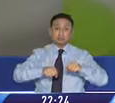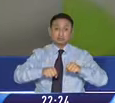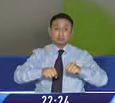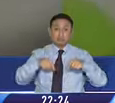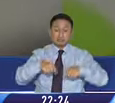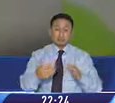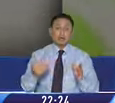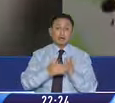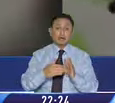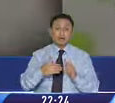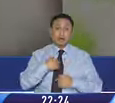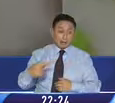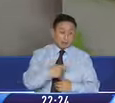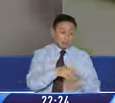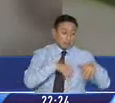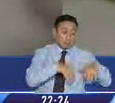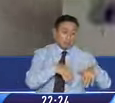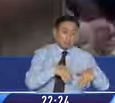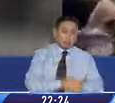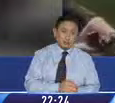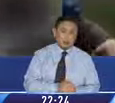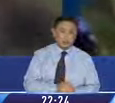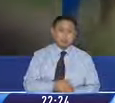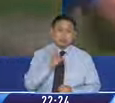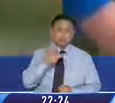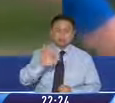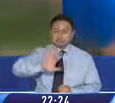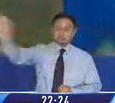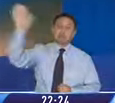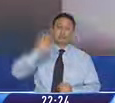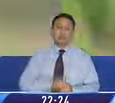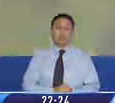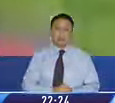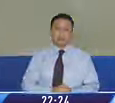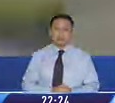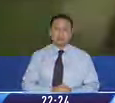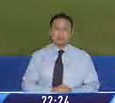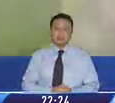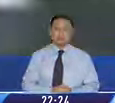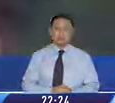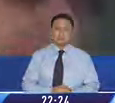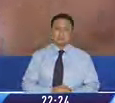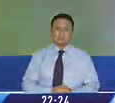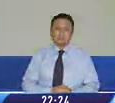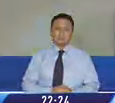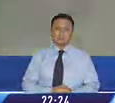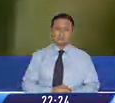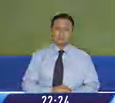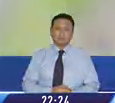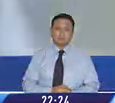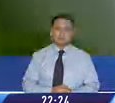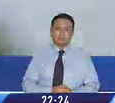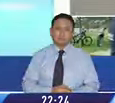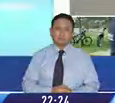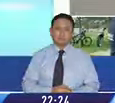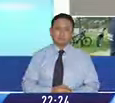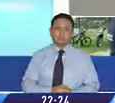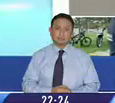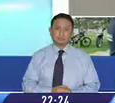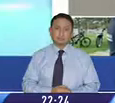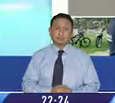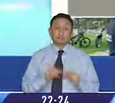repetir que su perro está herido y luego empujó el celular de la ciudadana que lo estaba grabando. Estoy filmando.